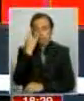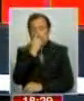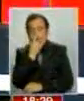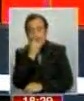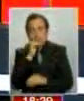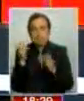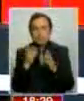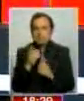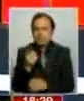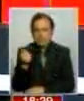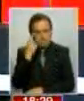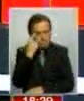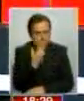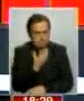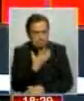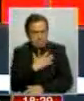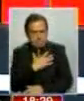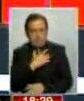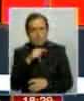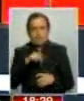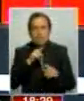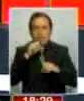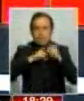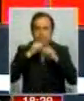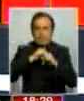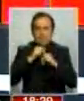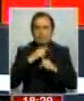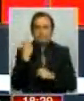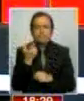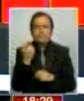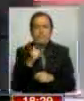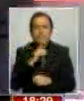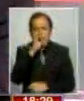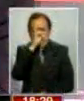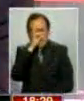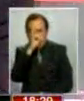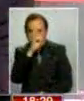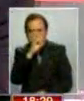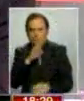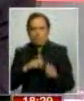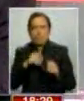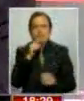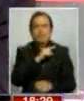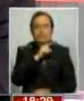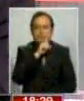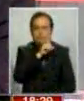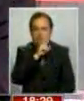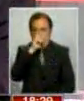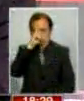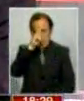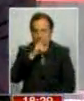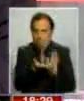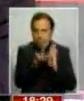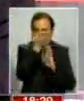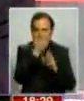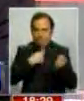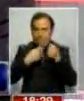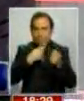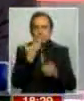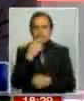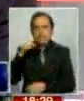esa industria se vea afectada y que, por ejemplo, la producción se decida hacer en Perú del pisco y no en Chile? Mira, lo que ocurre